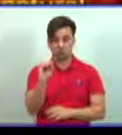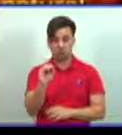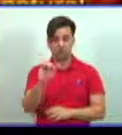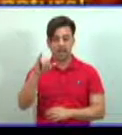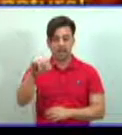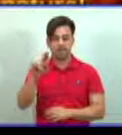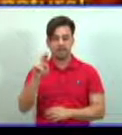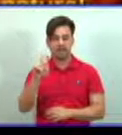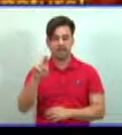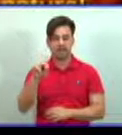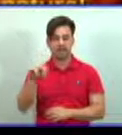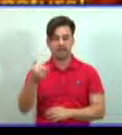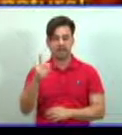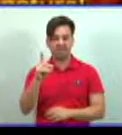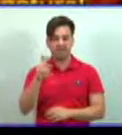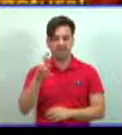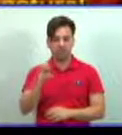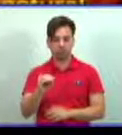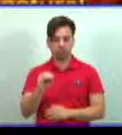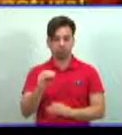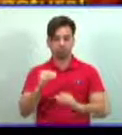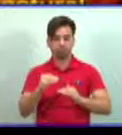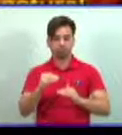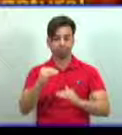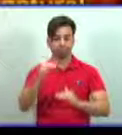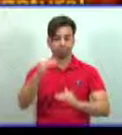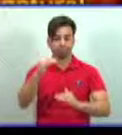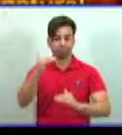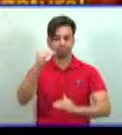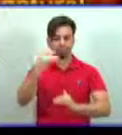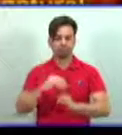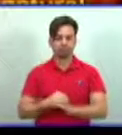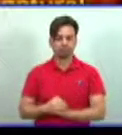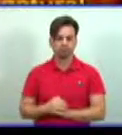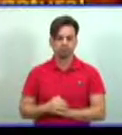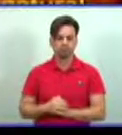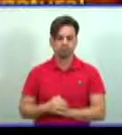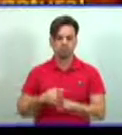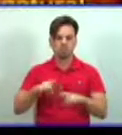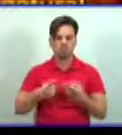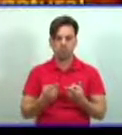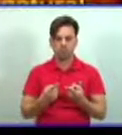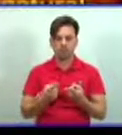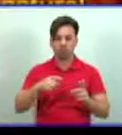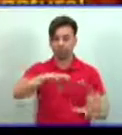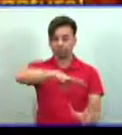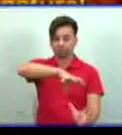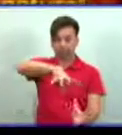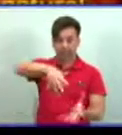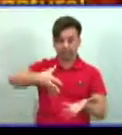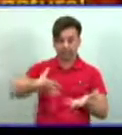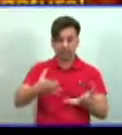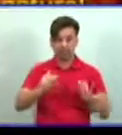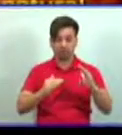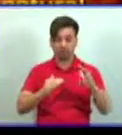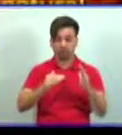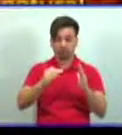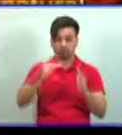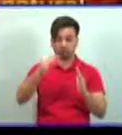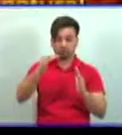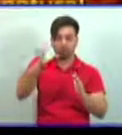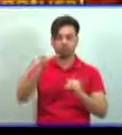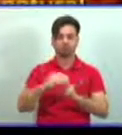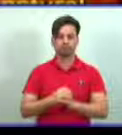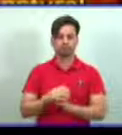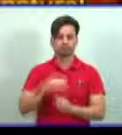precisa entonces que la temperatura media de la Tierra aumente y con ello el cambio del clima. Por